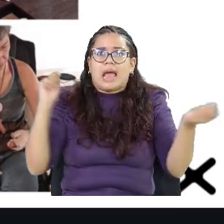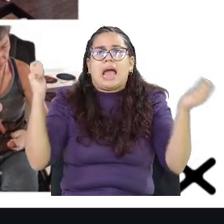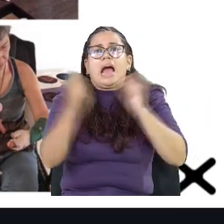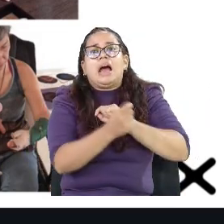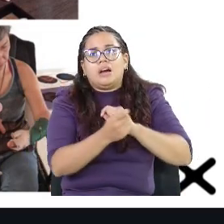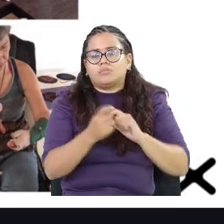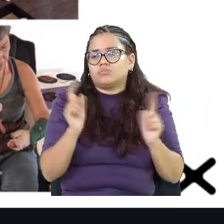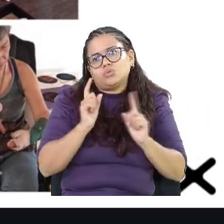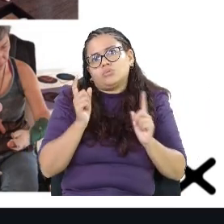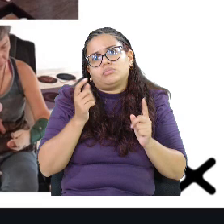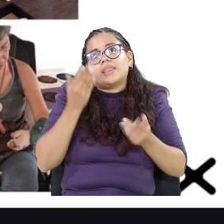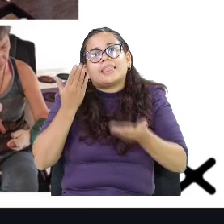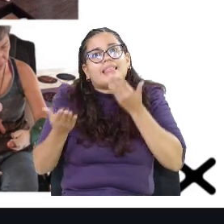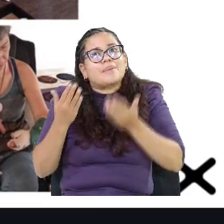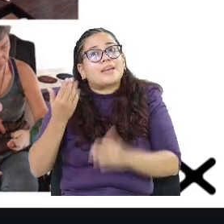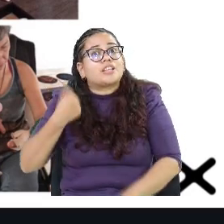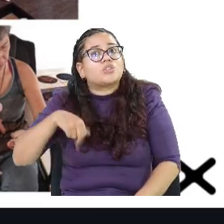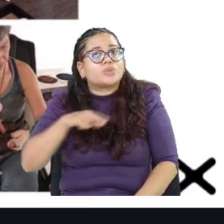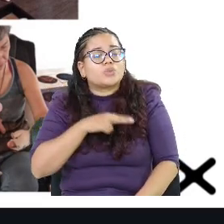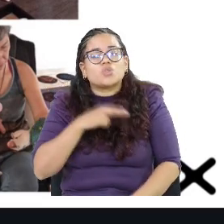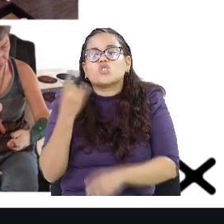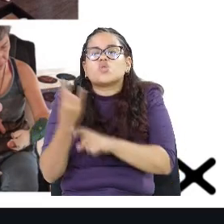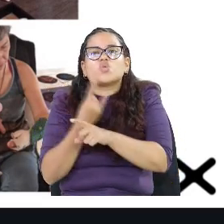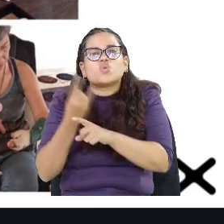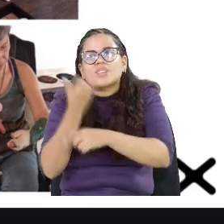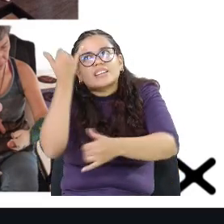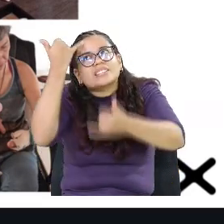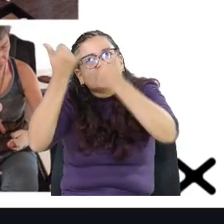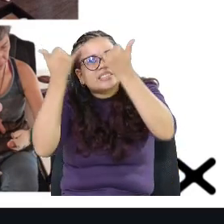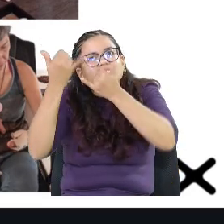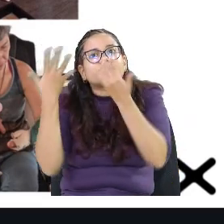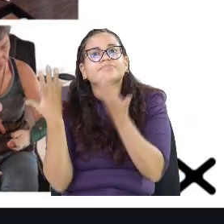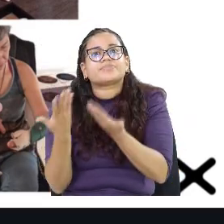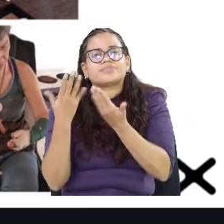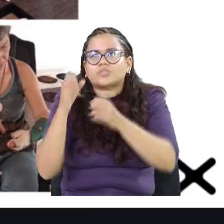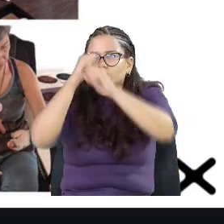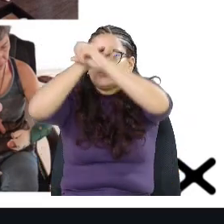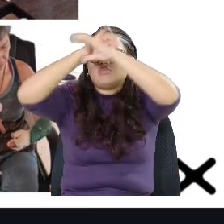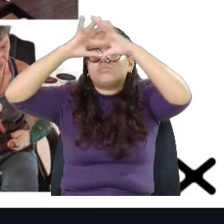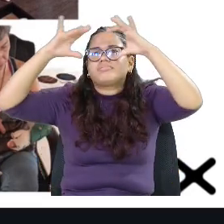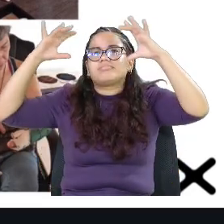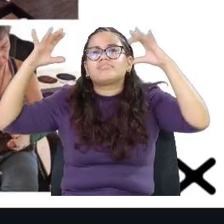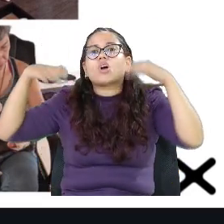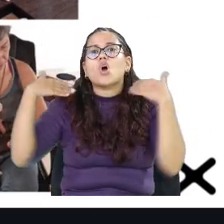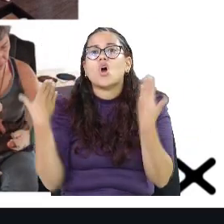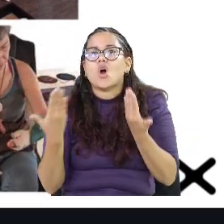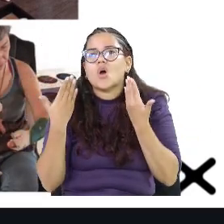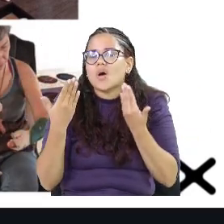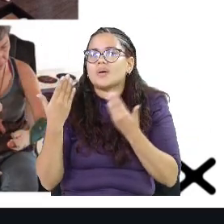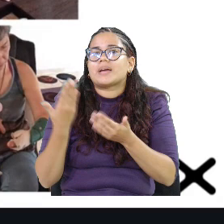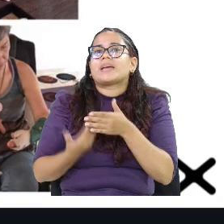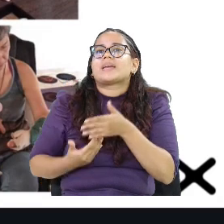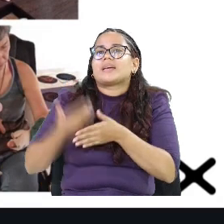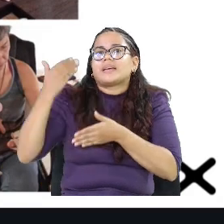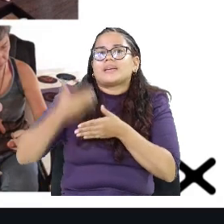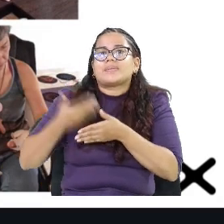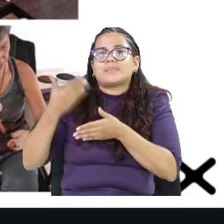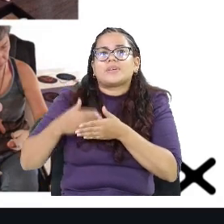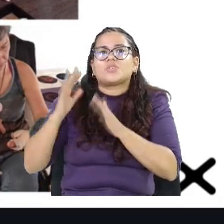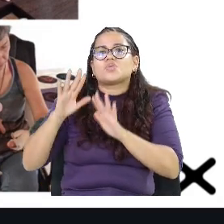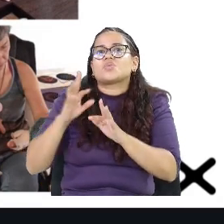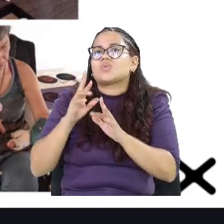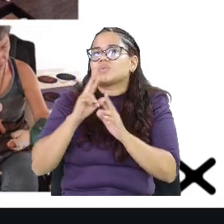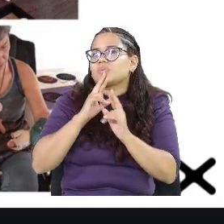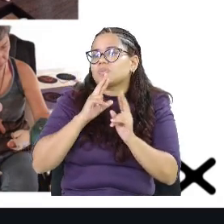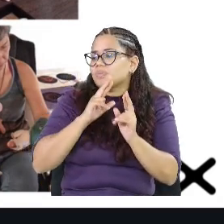todo depende de la forma como nosotros usamos la creatividad y la imaginación para llegar a estos